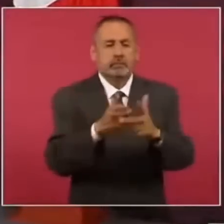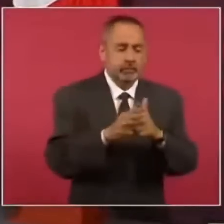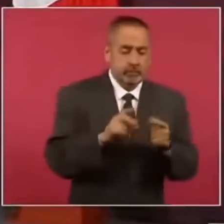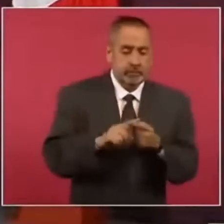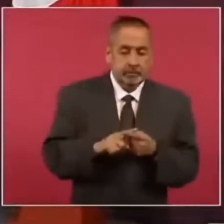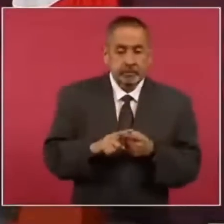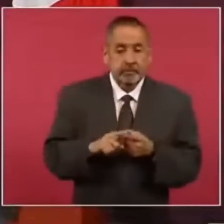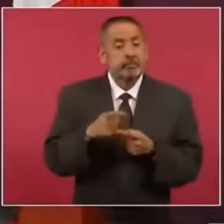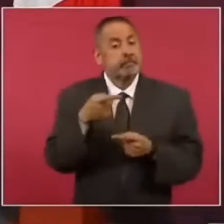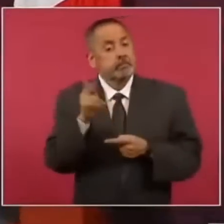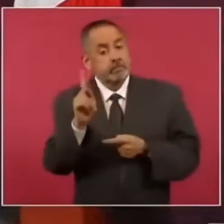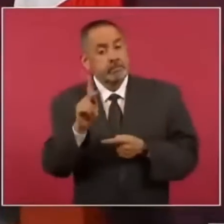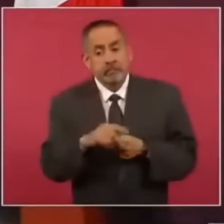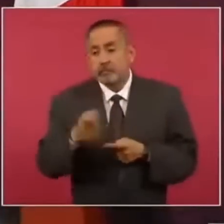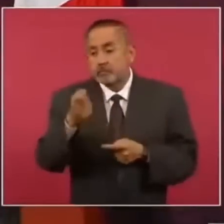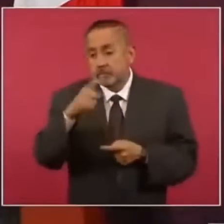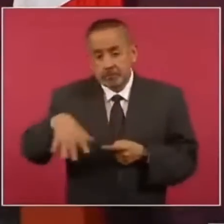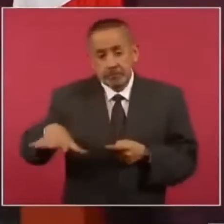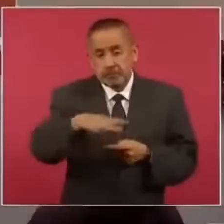consumo y hay dos bandas,